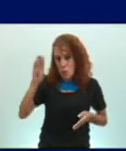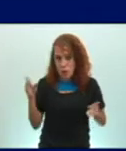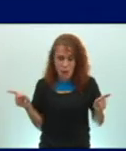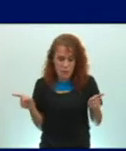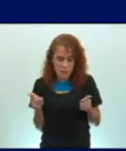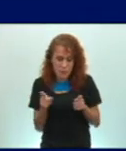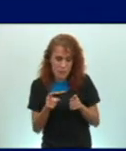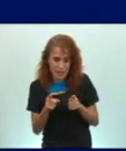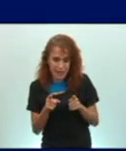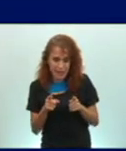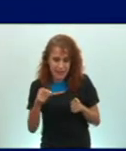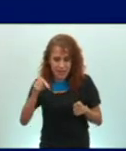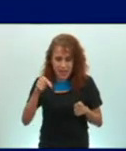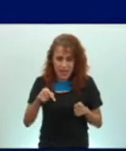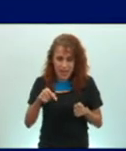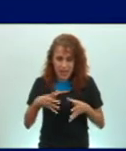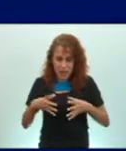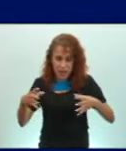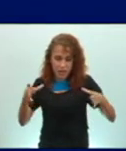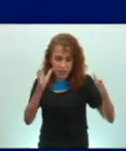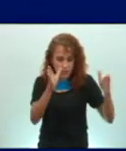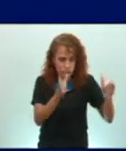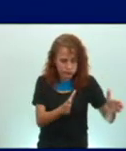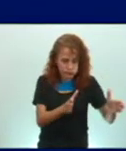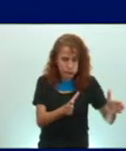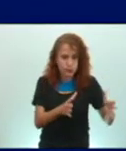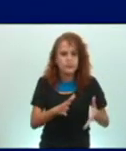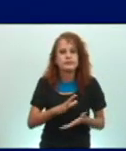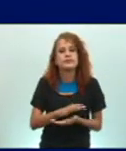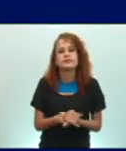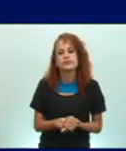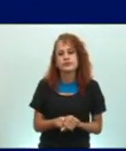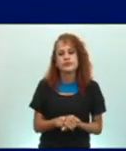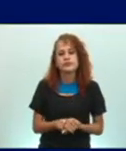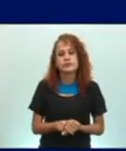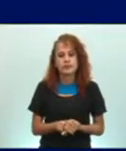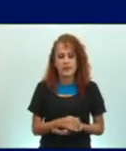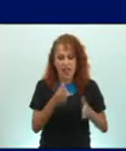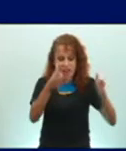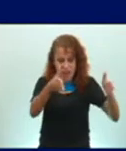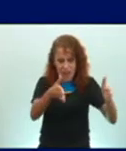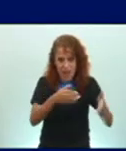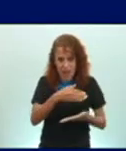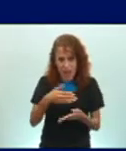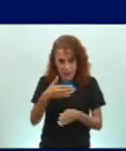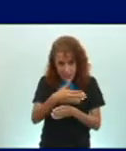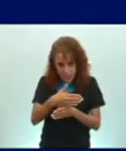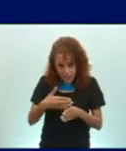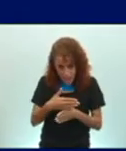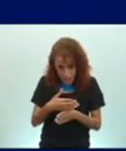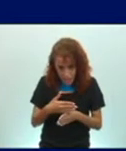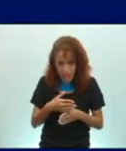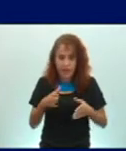que tenemos, alcanza casi un huracán de gran tamaño, la mitad del territorio